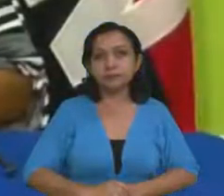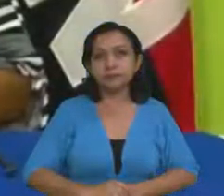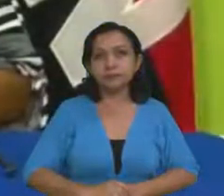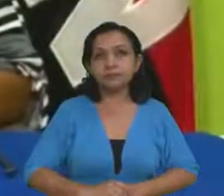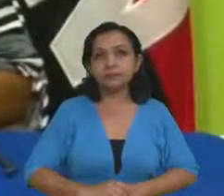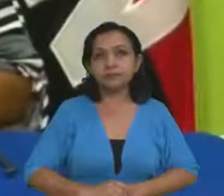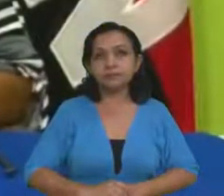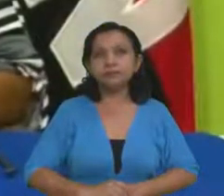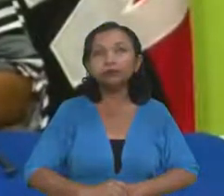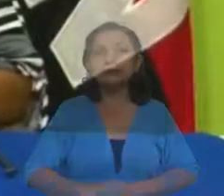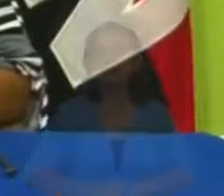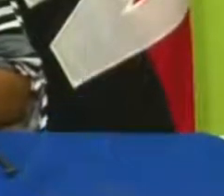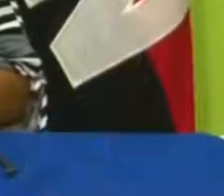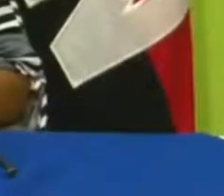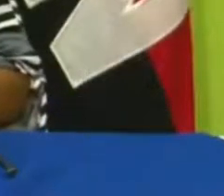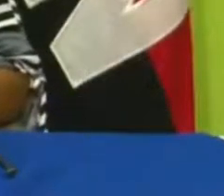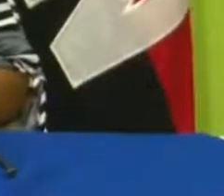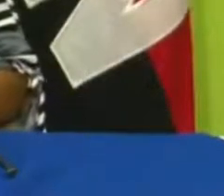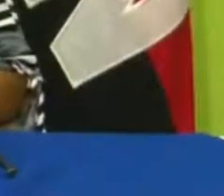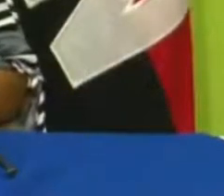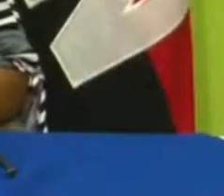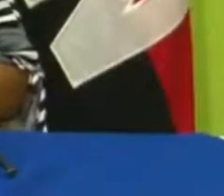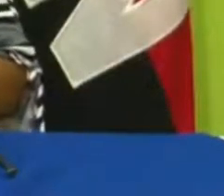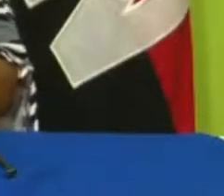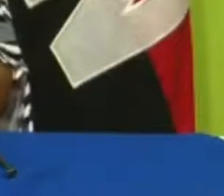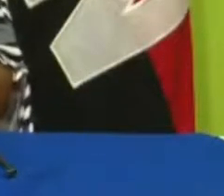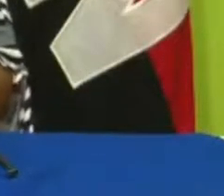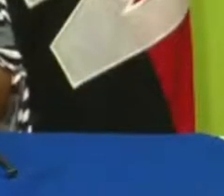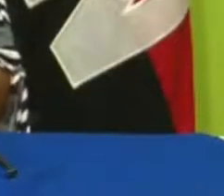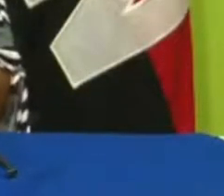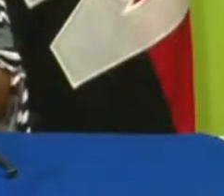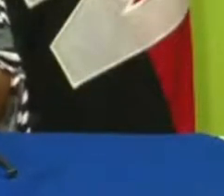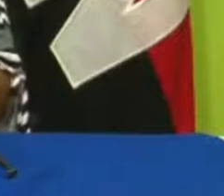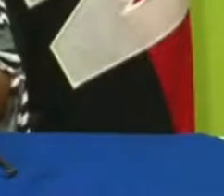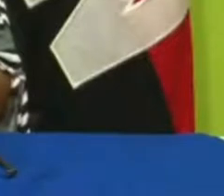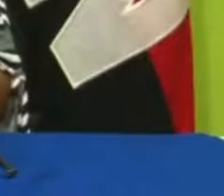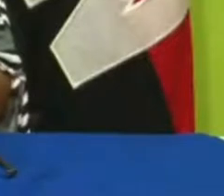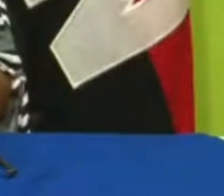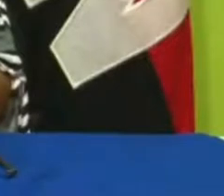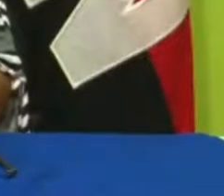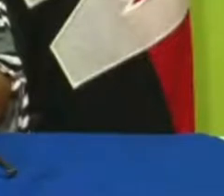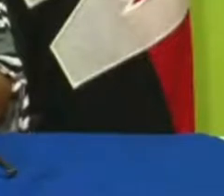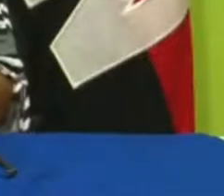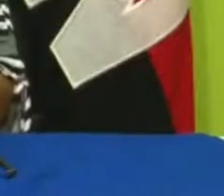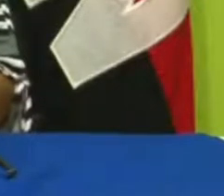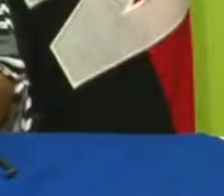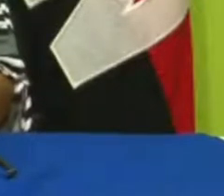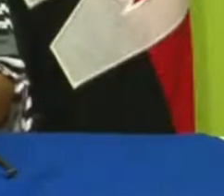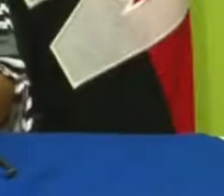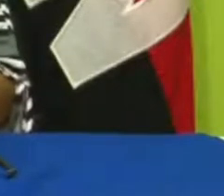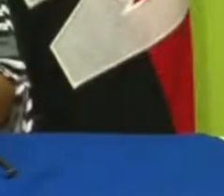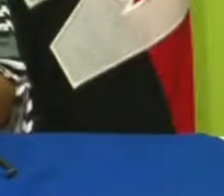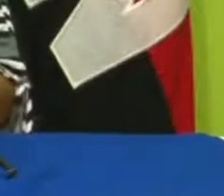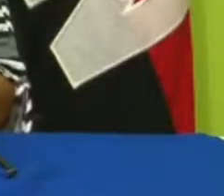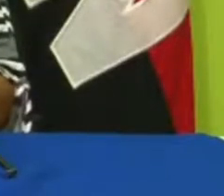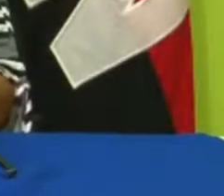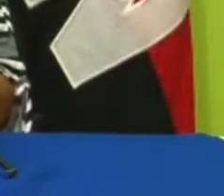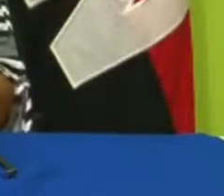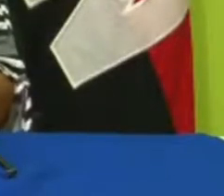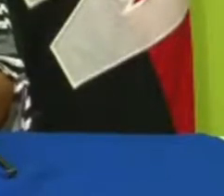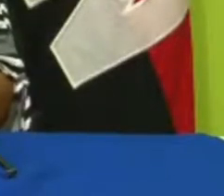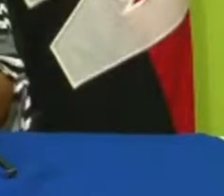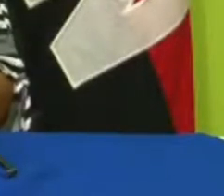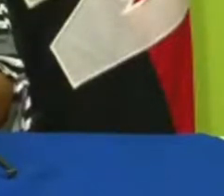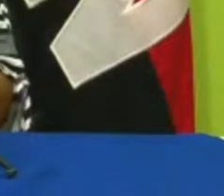El 26 de febrero y también a nivel nacional. Al día de hoy se reportan, a través de la información que recibimos de la Organización Mundial